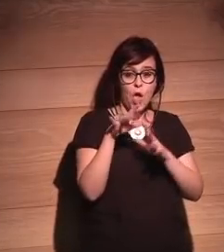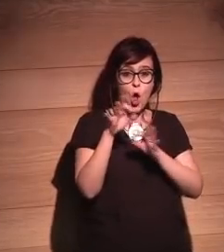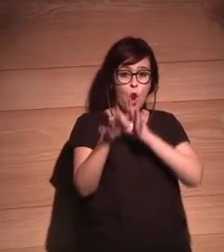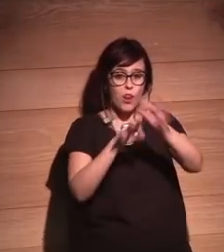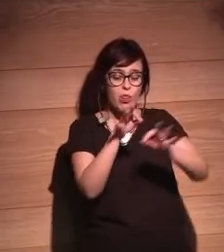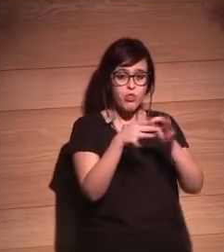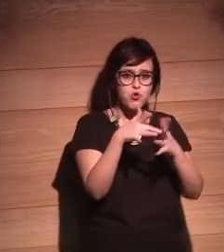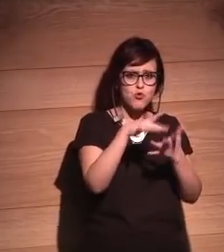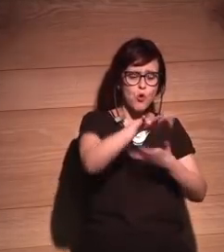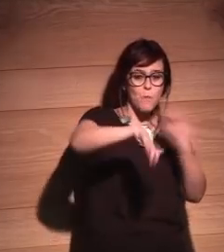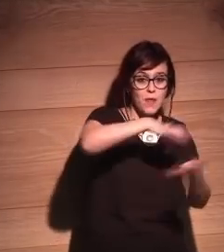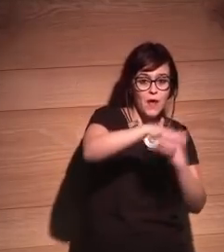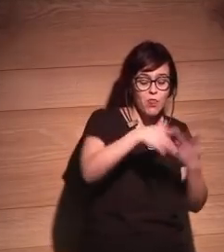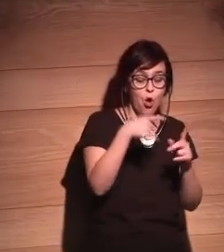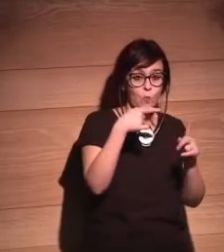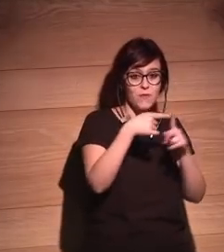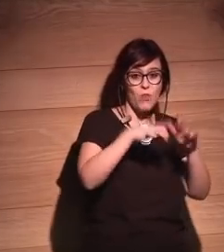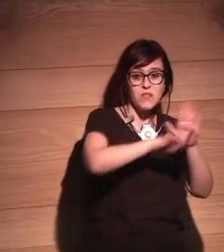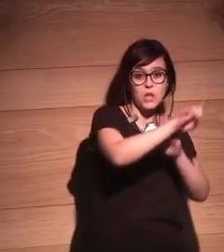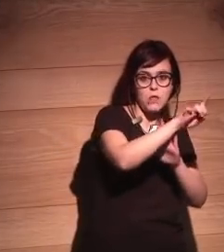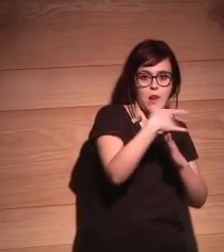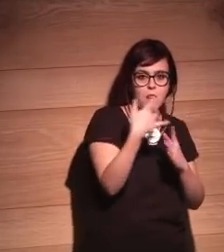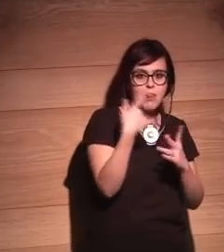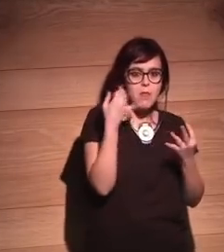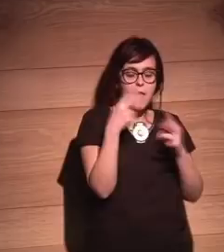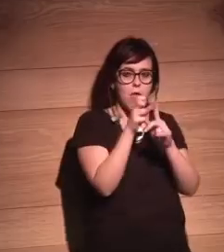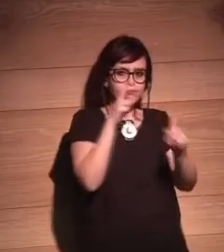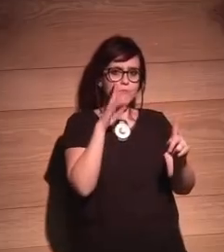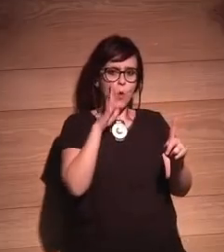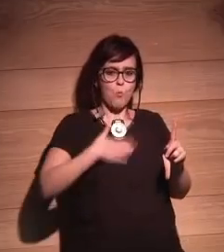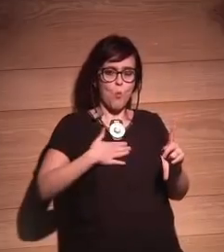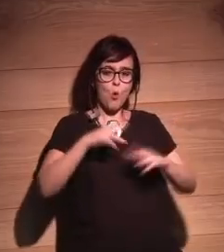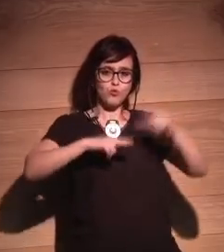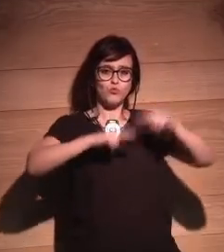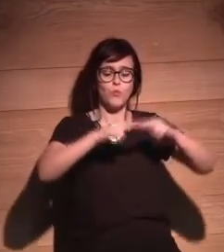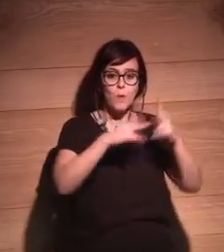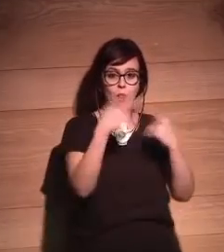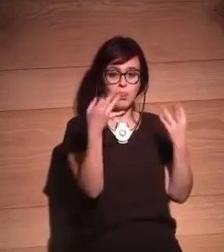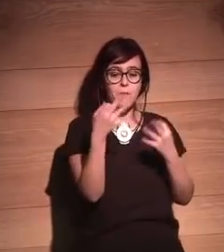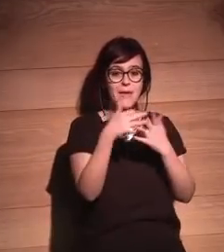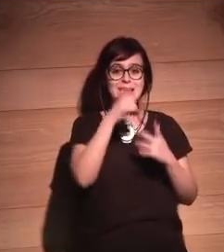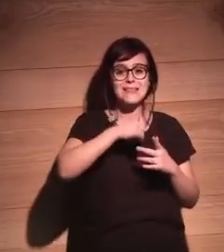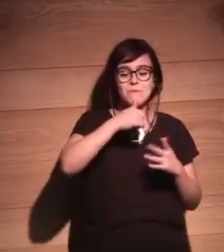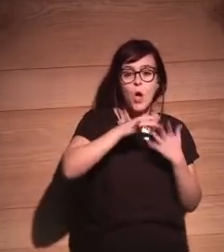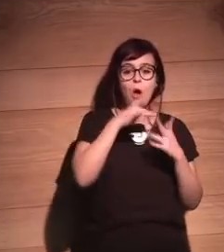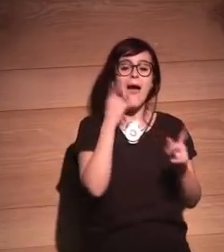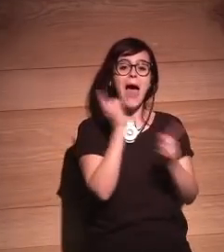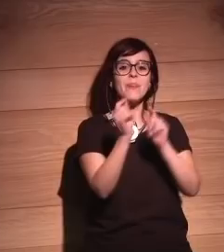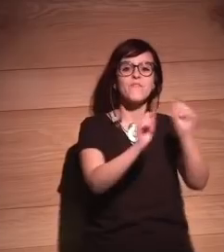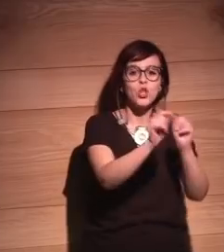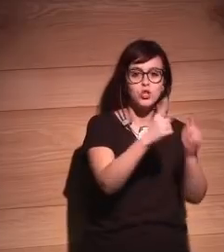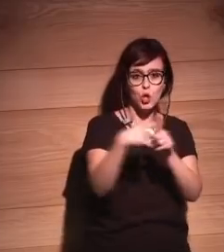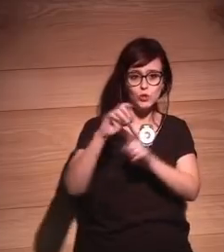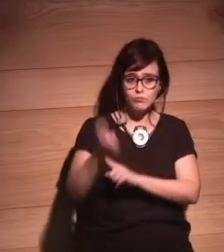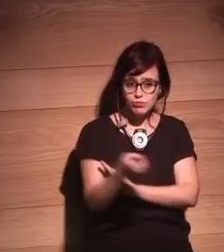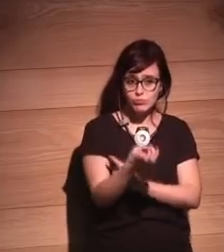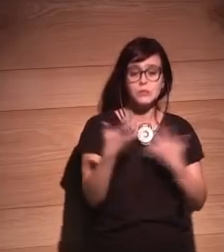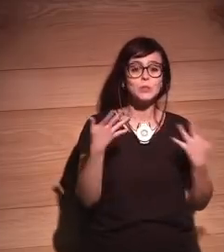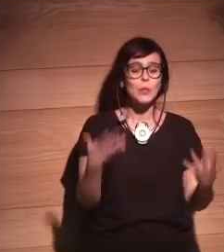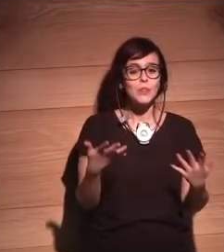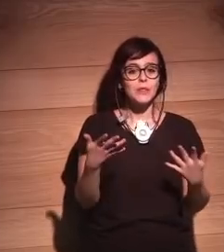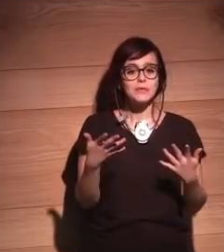de desarrollar como la resistencia a los antibióticos, etcétera, etcétera.